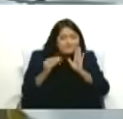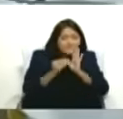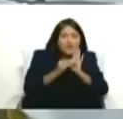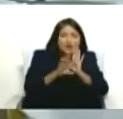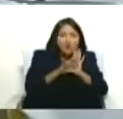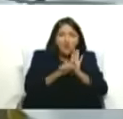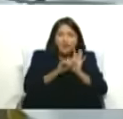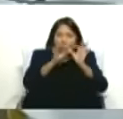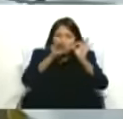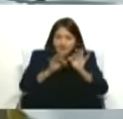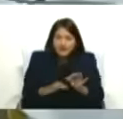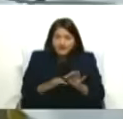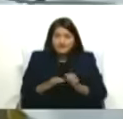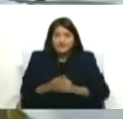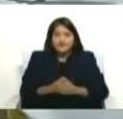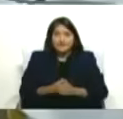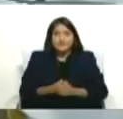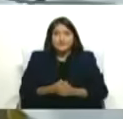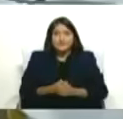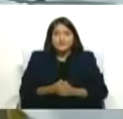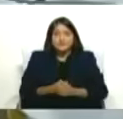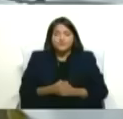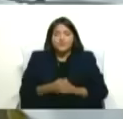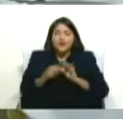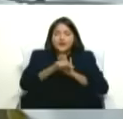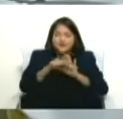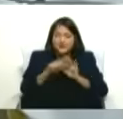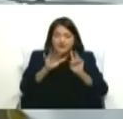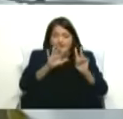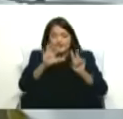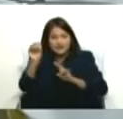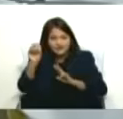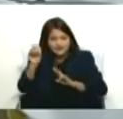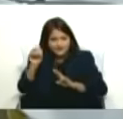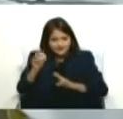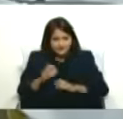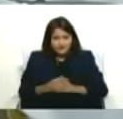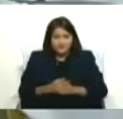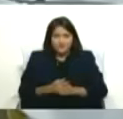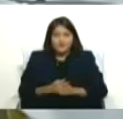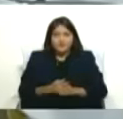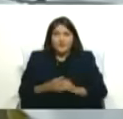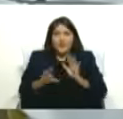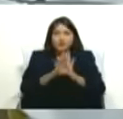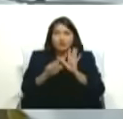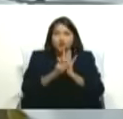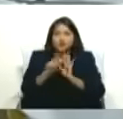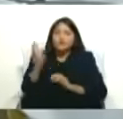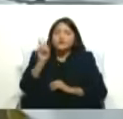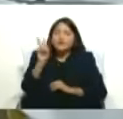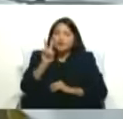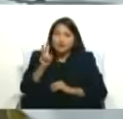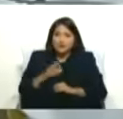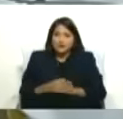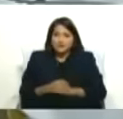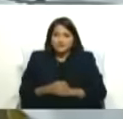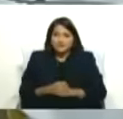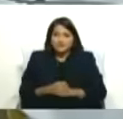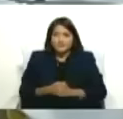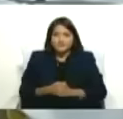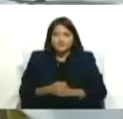vinculante, conforme lo dispuesto en el artículo 70 de la Carta Magna, el cual